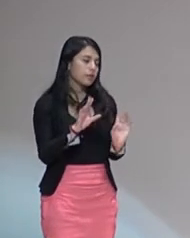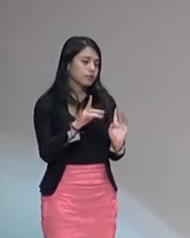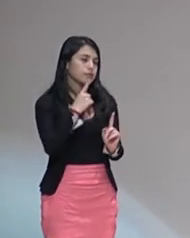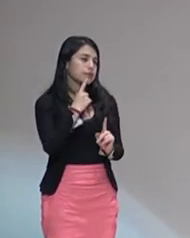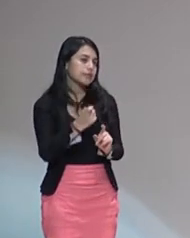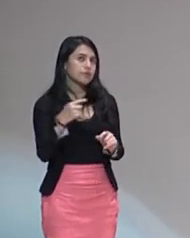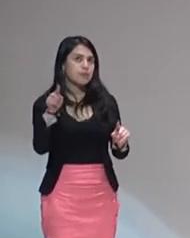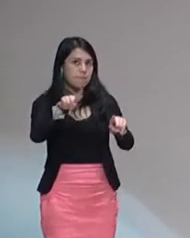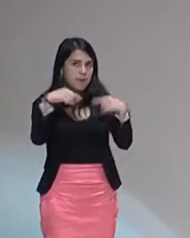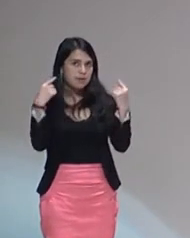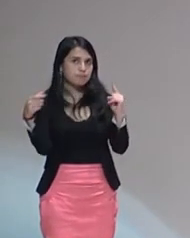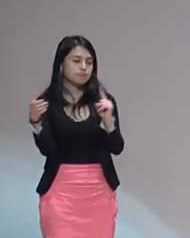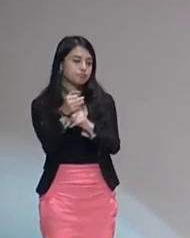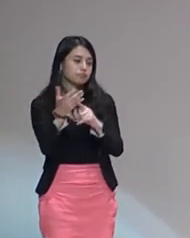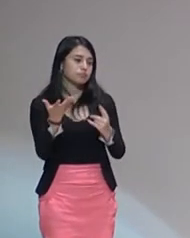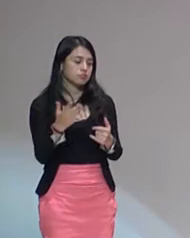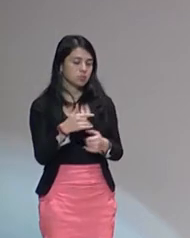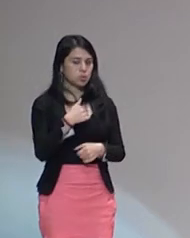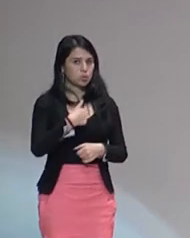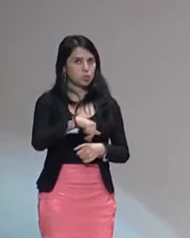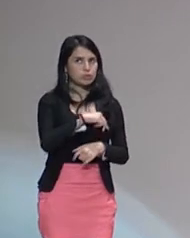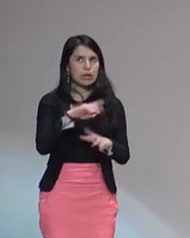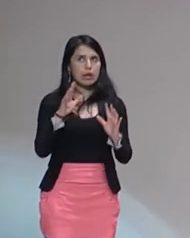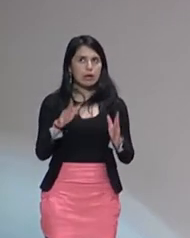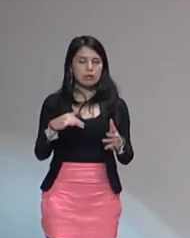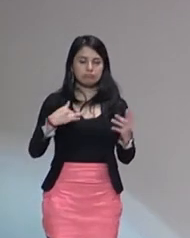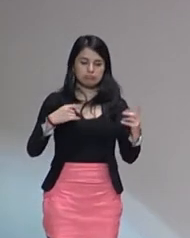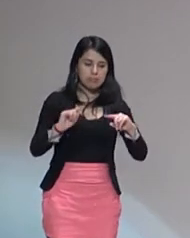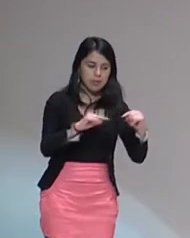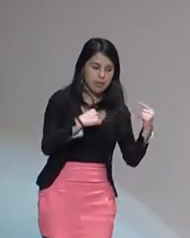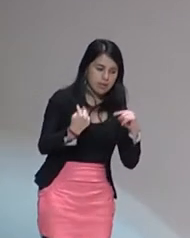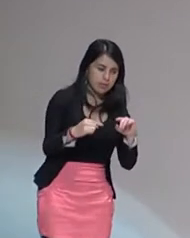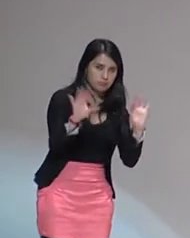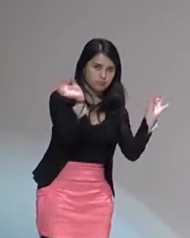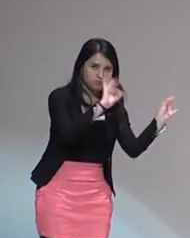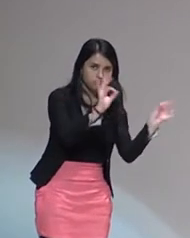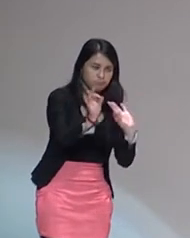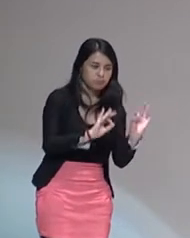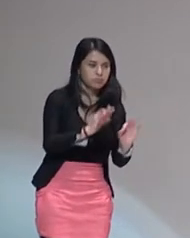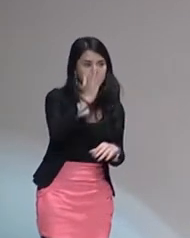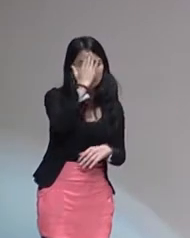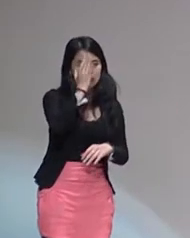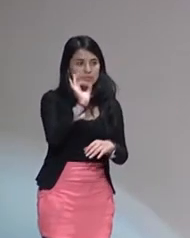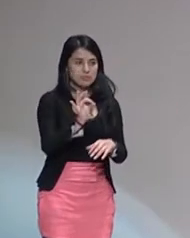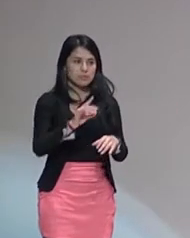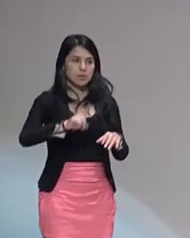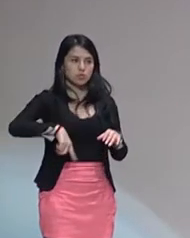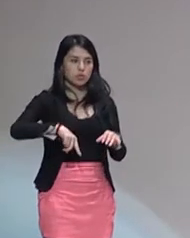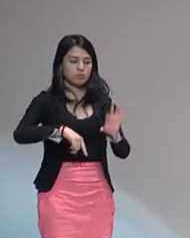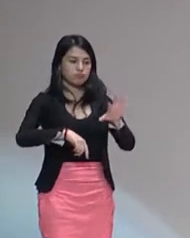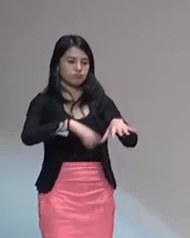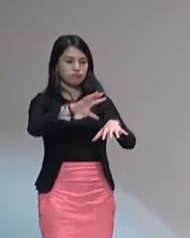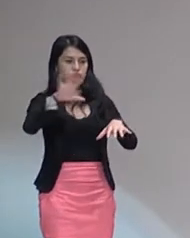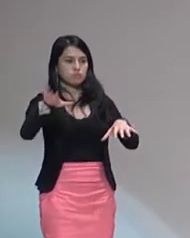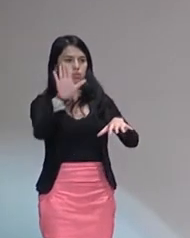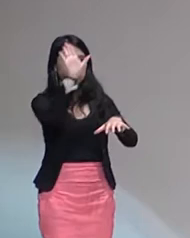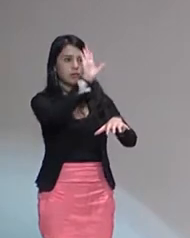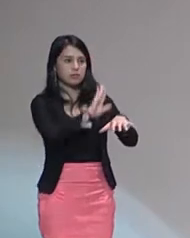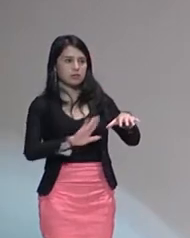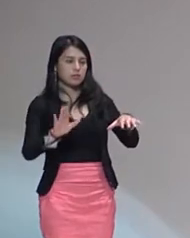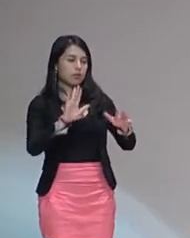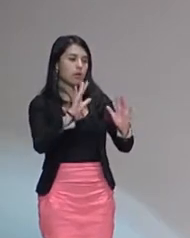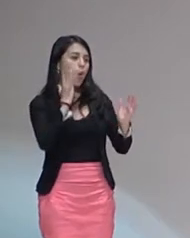las metas. Y empezamos a organizarnos, en todas las escuelas están los departamentos de